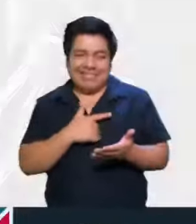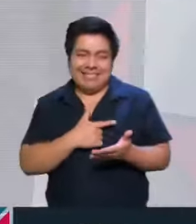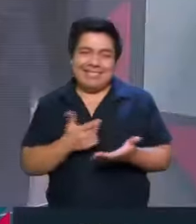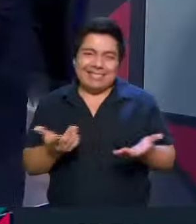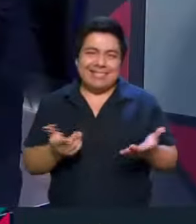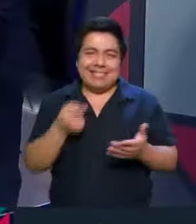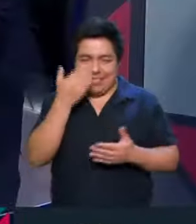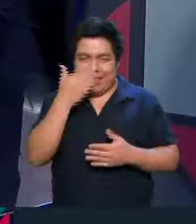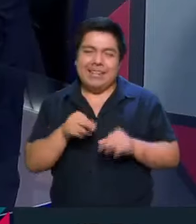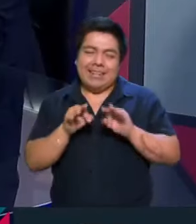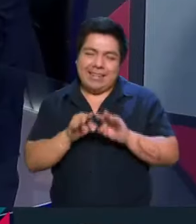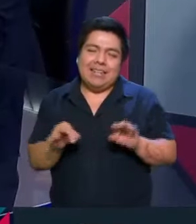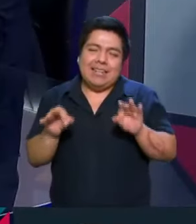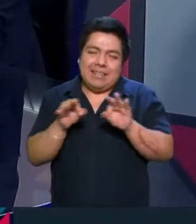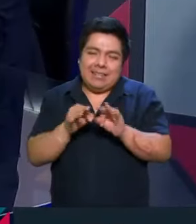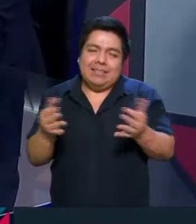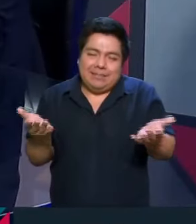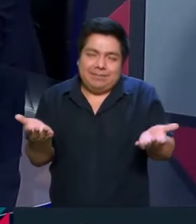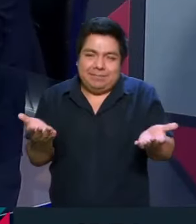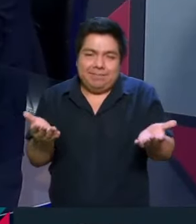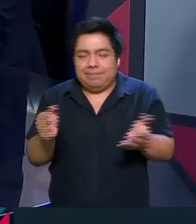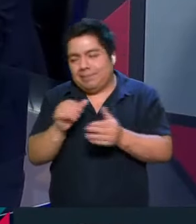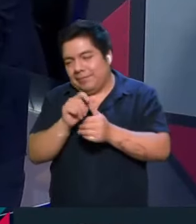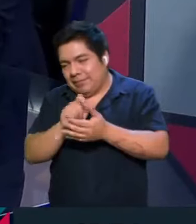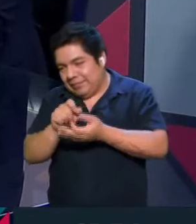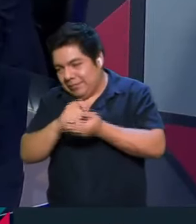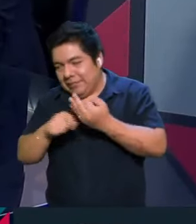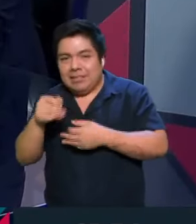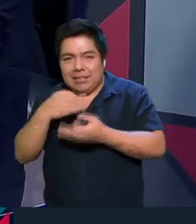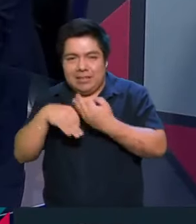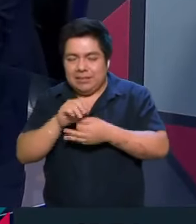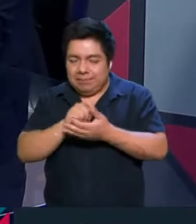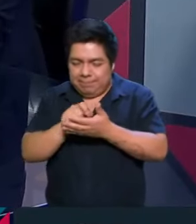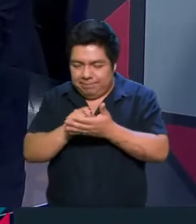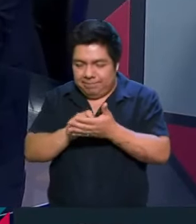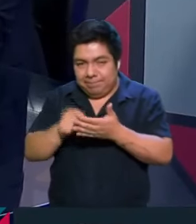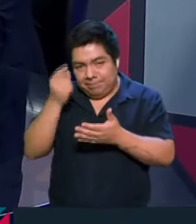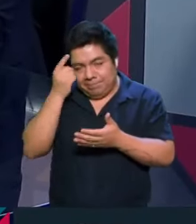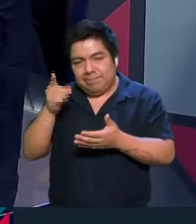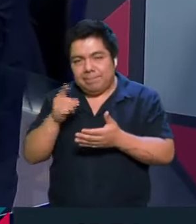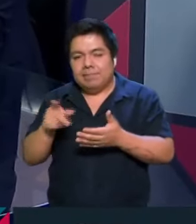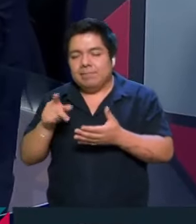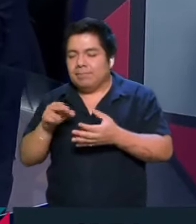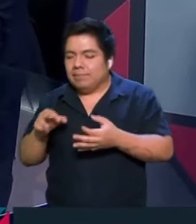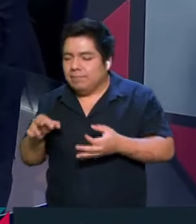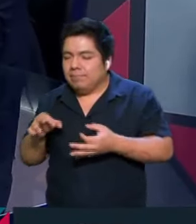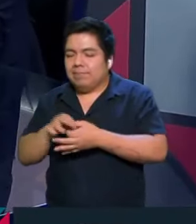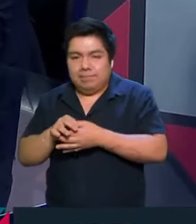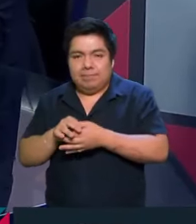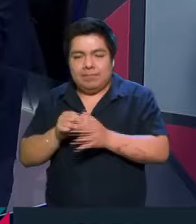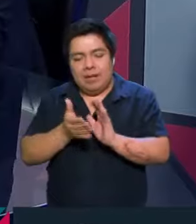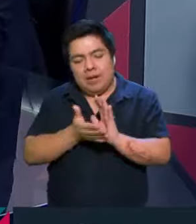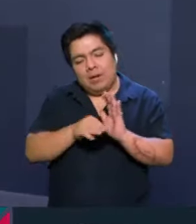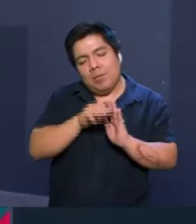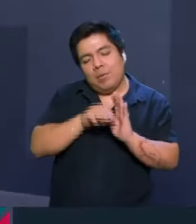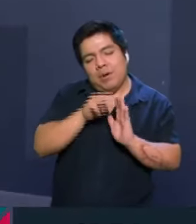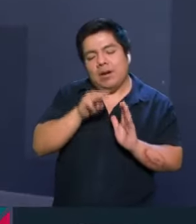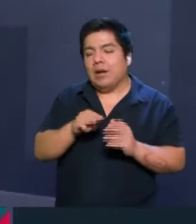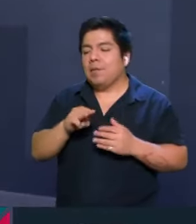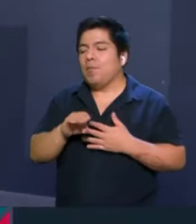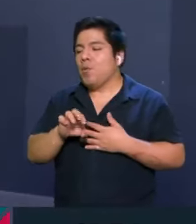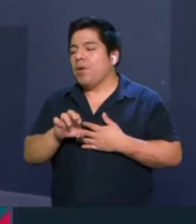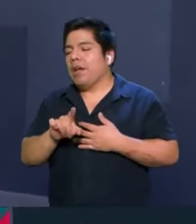es muy importante, digo, natural, por sí, los propios autores y demás, los demás artistas, es que tiene algo que lo vincula directamente con el muralismo mexicano. Sí, y es